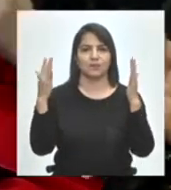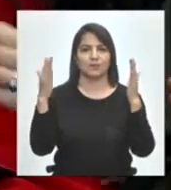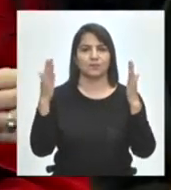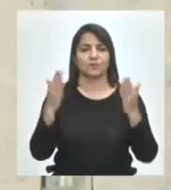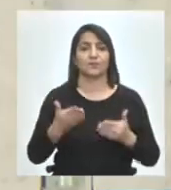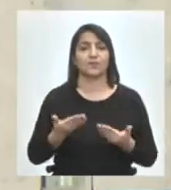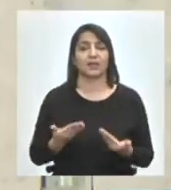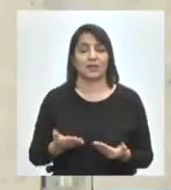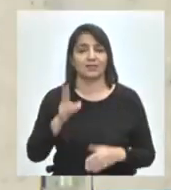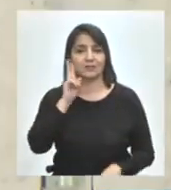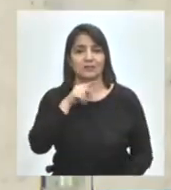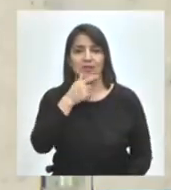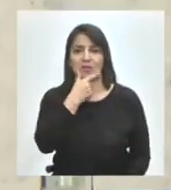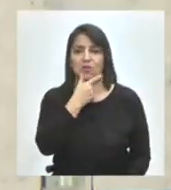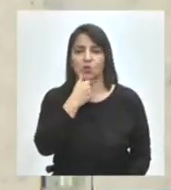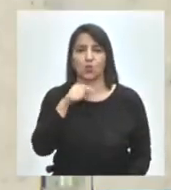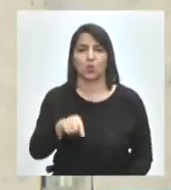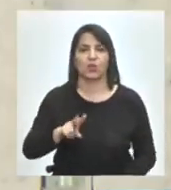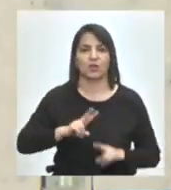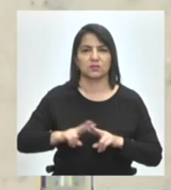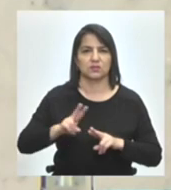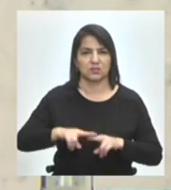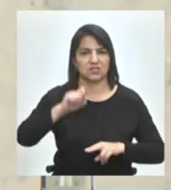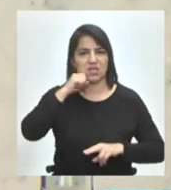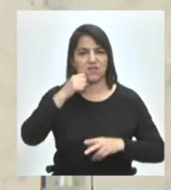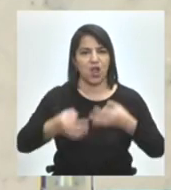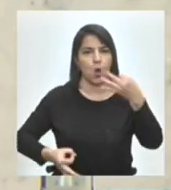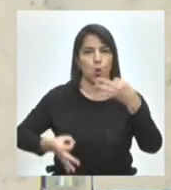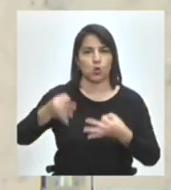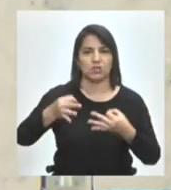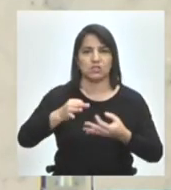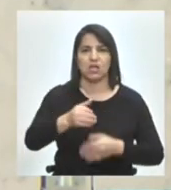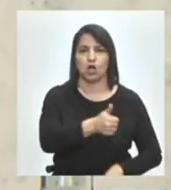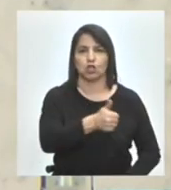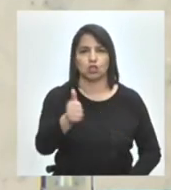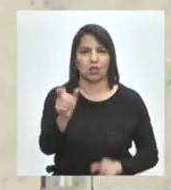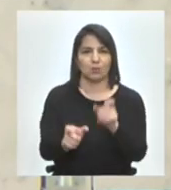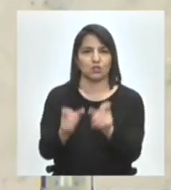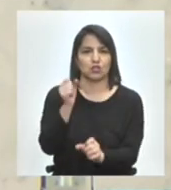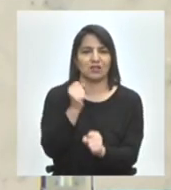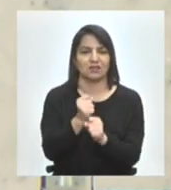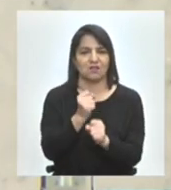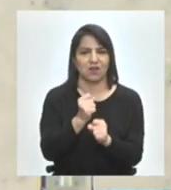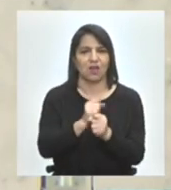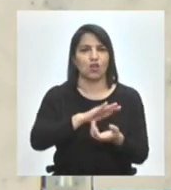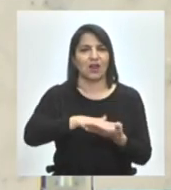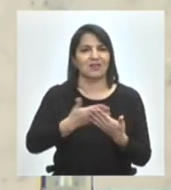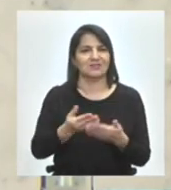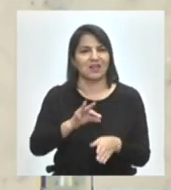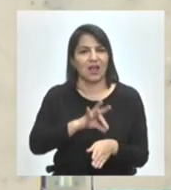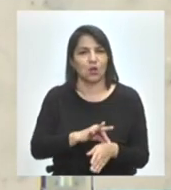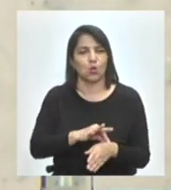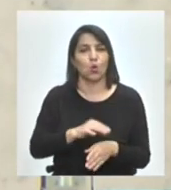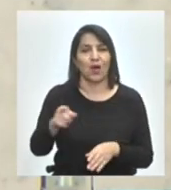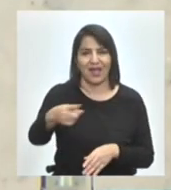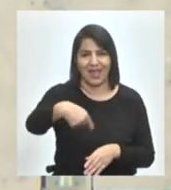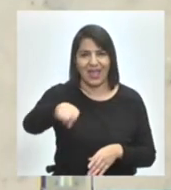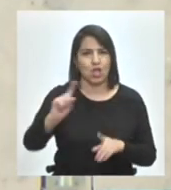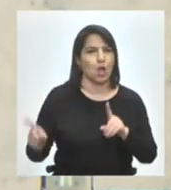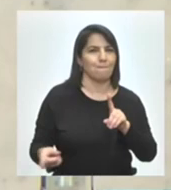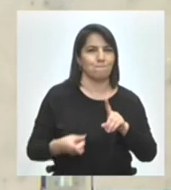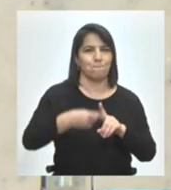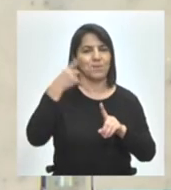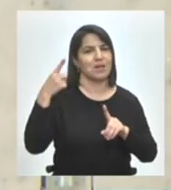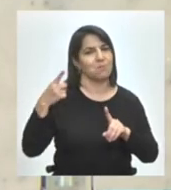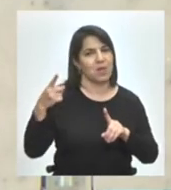Este sin duda es un acto de justicia con todos los trabajadores y trabajadoras de la salud que fueron la primera línea de